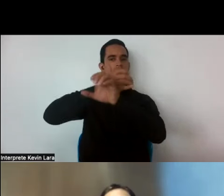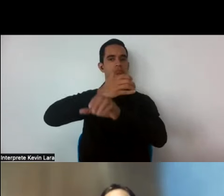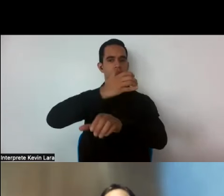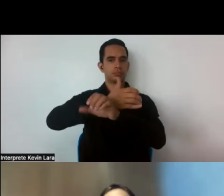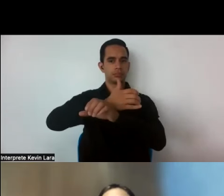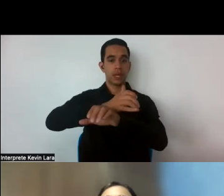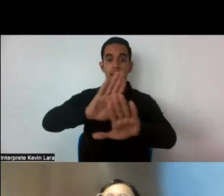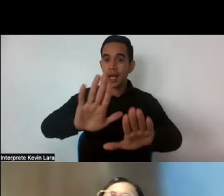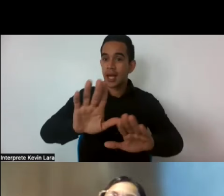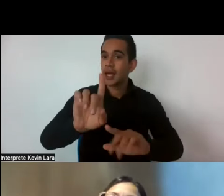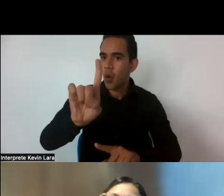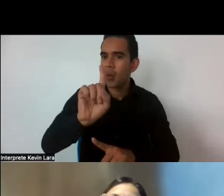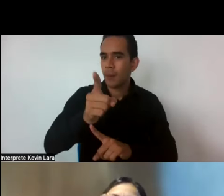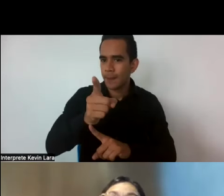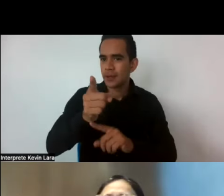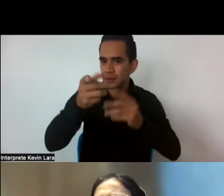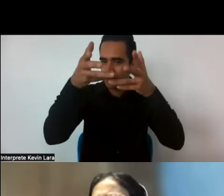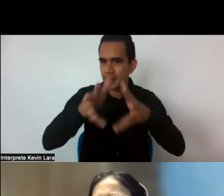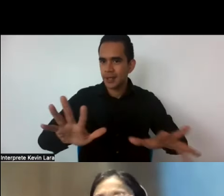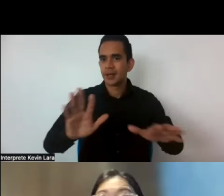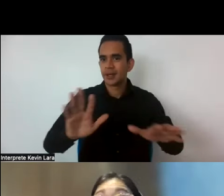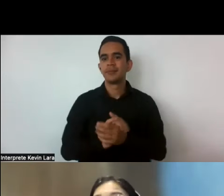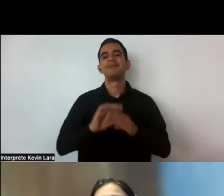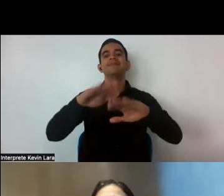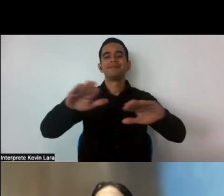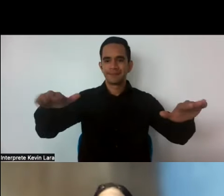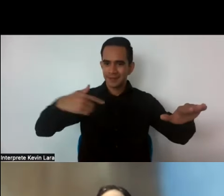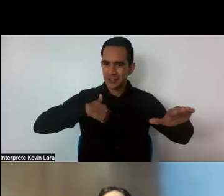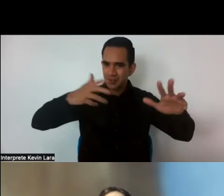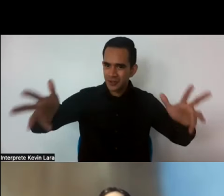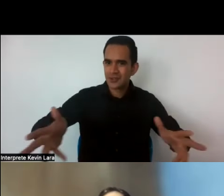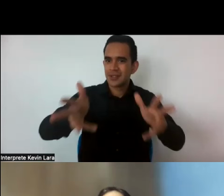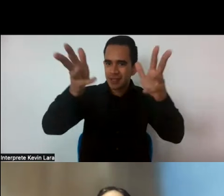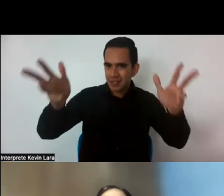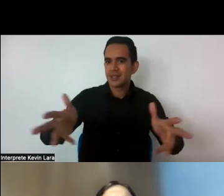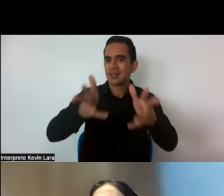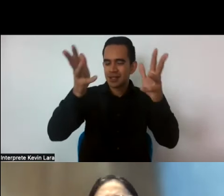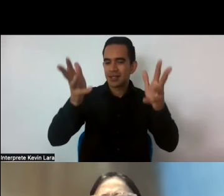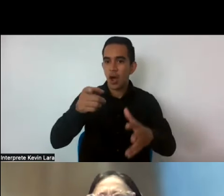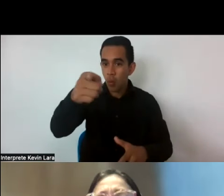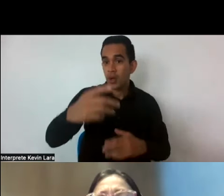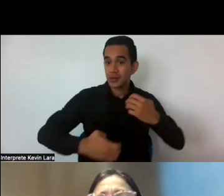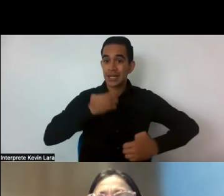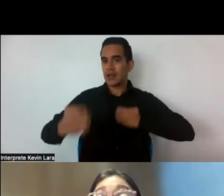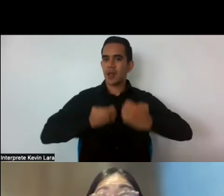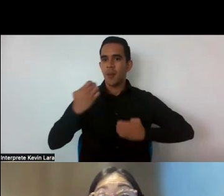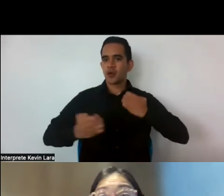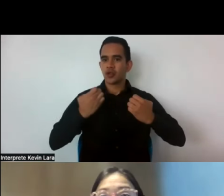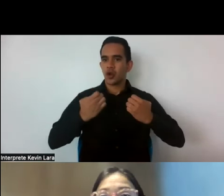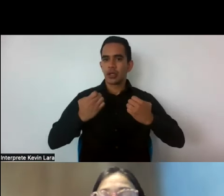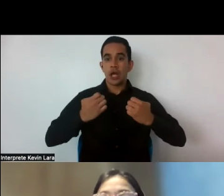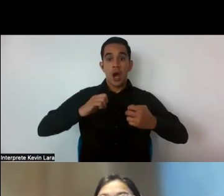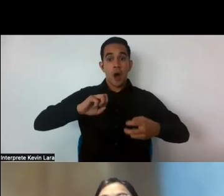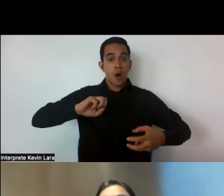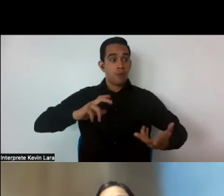terminar. Solo los invito a cada vez que ustedes sientan una emoción muy grande, regálense unos segundos,